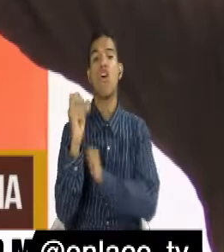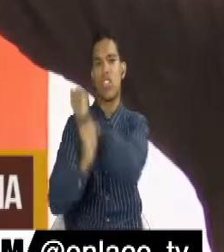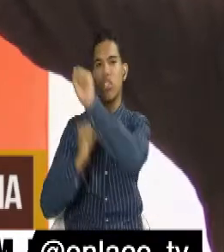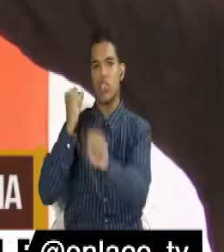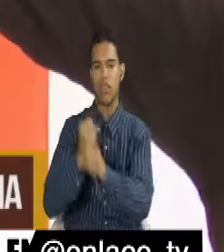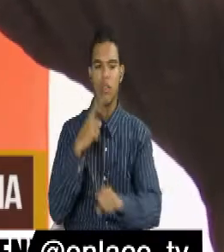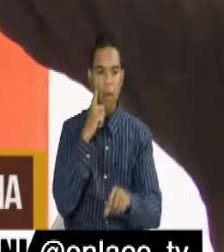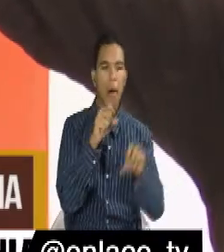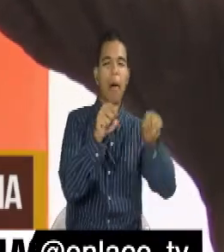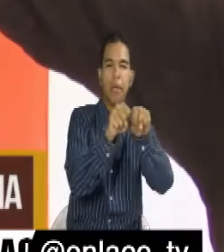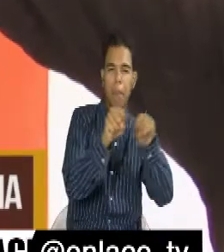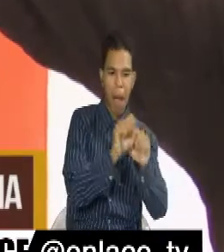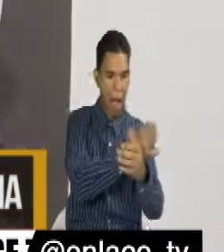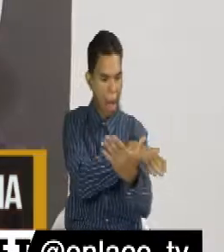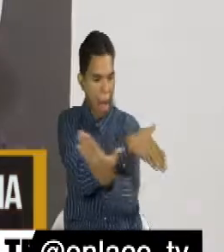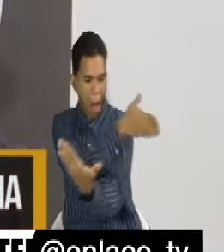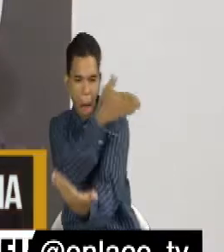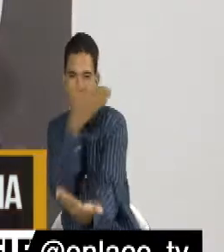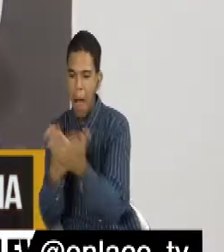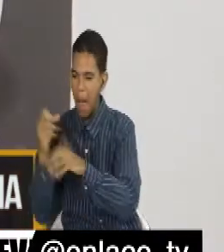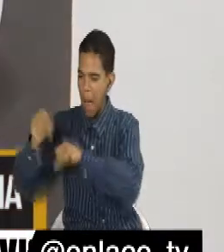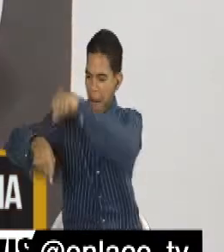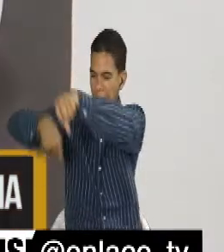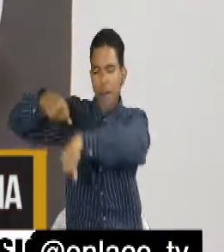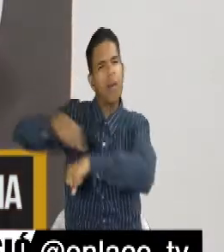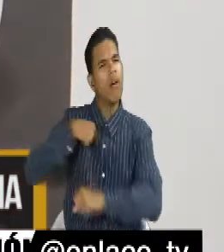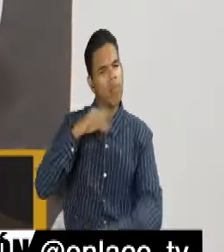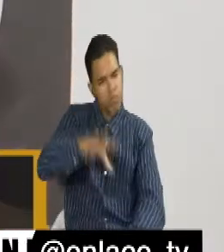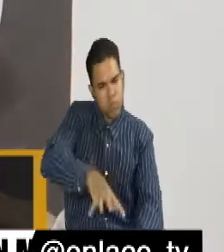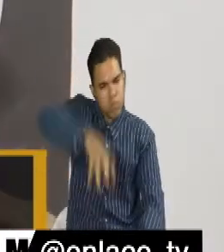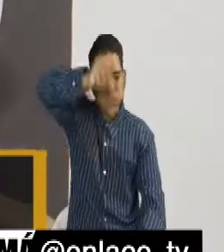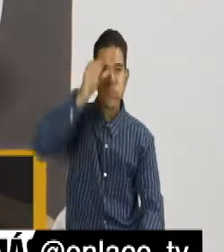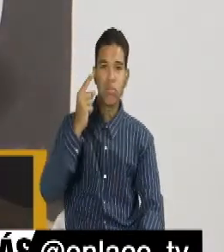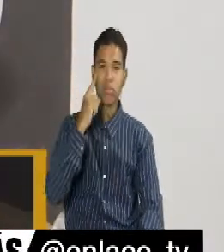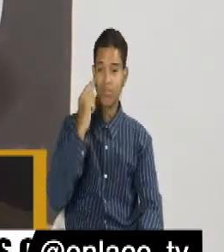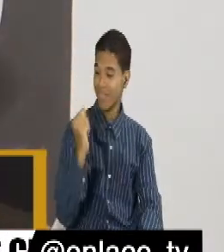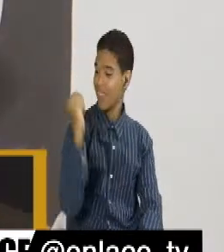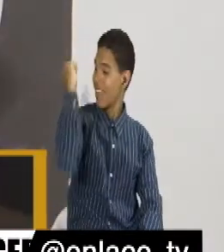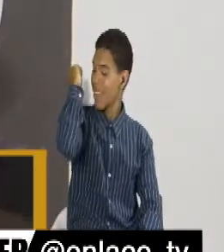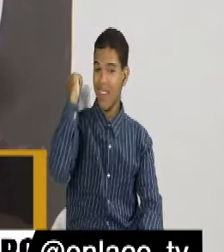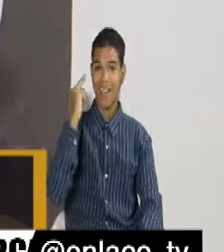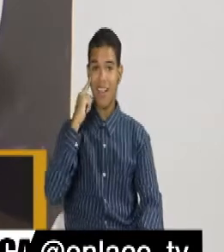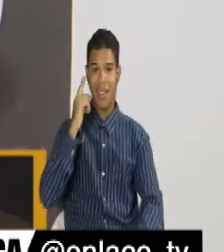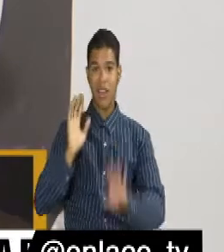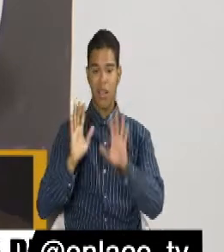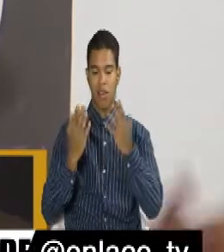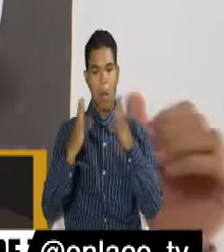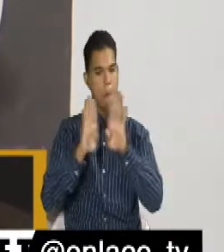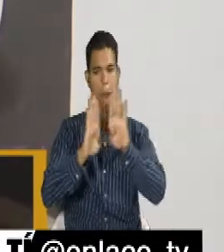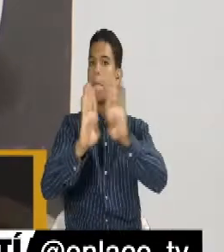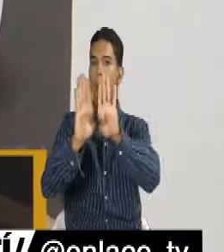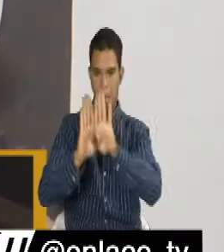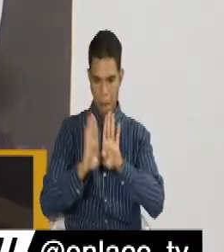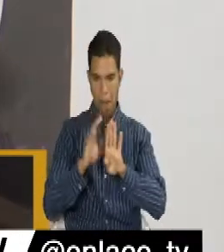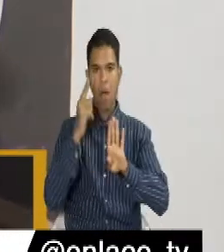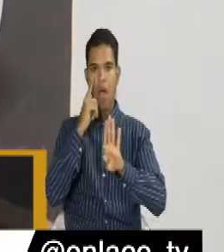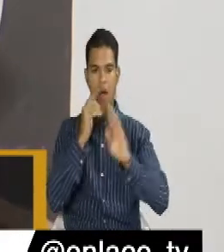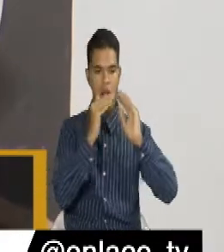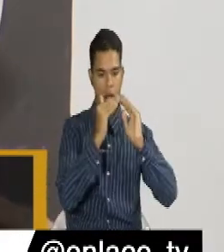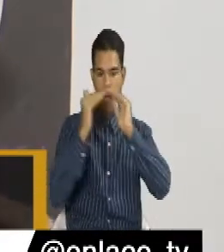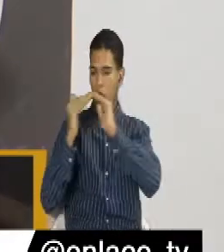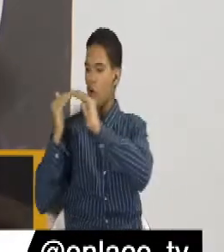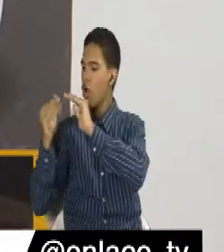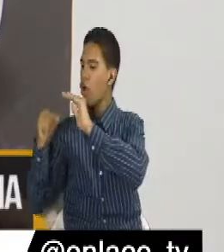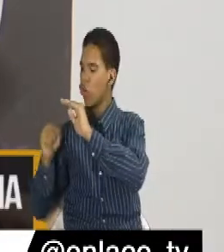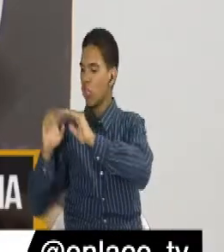que el ladrón se llevó. Él entra por la parte de atrás, todo estaba cerrado, él entra por el patio. A dos casas hay una reja